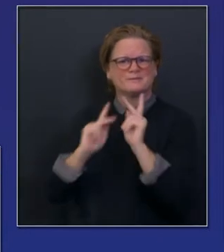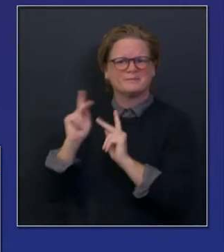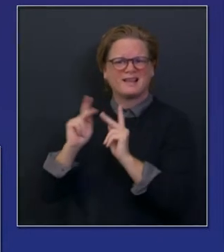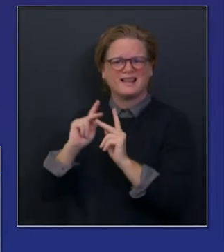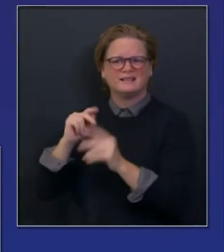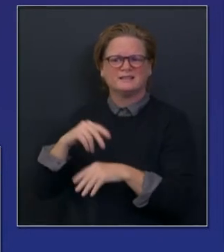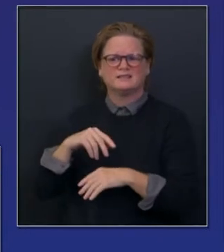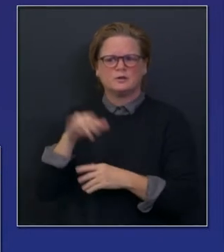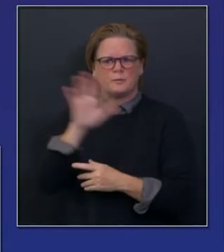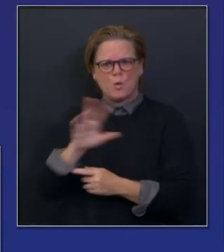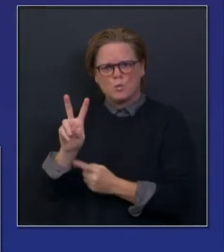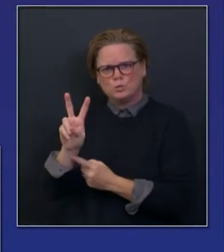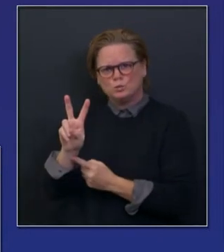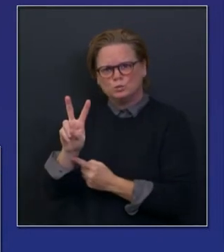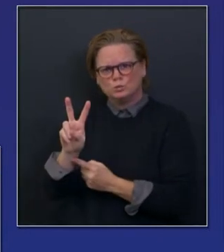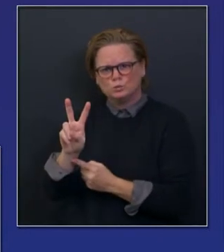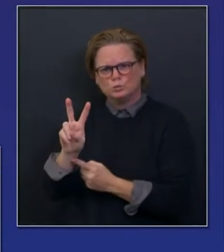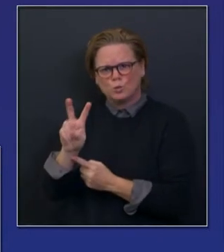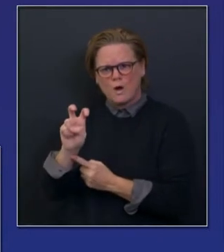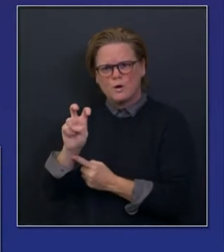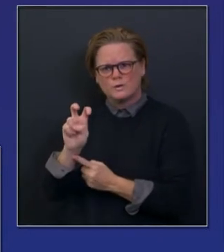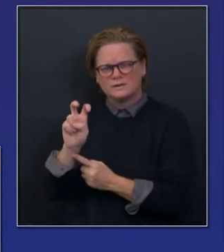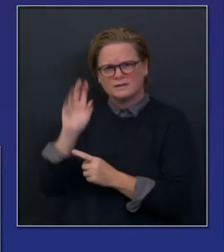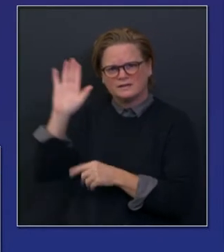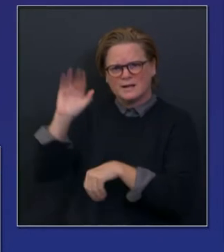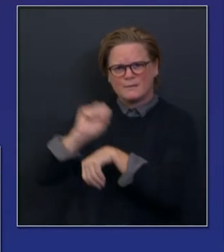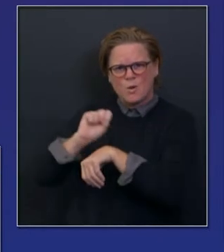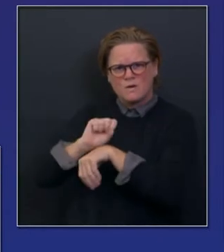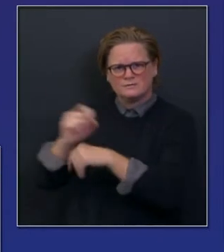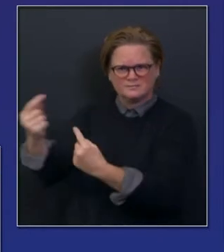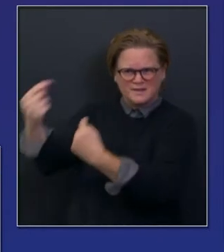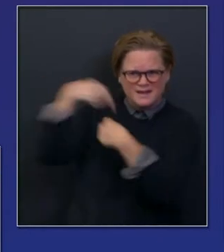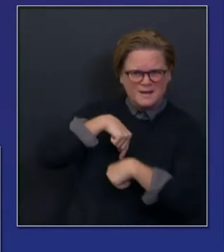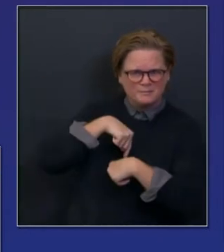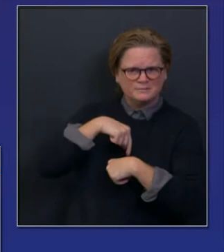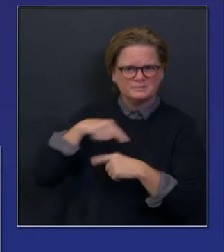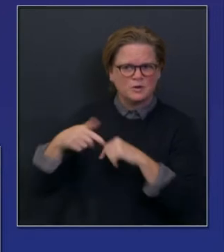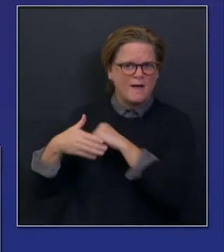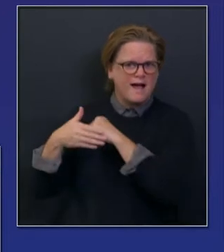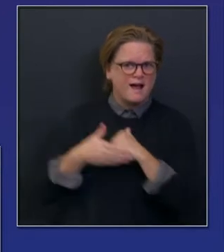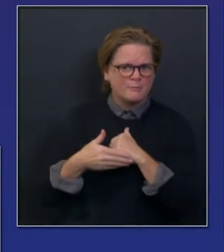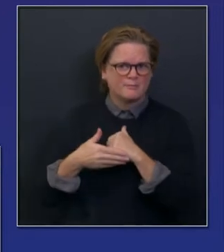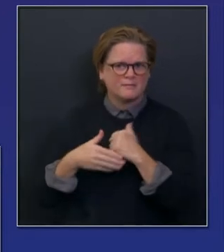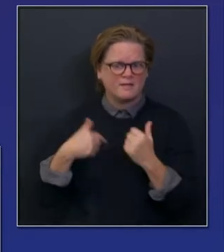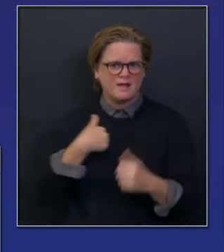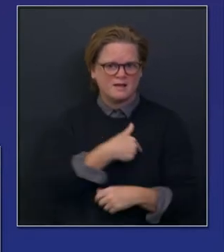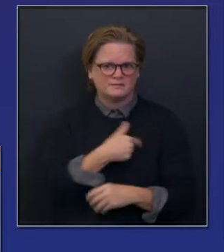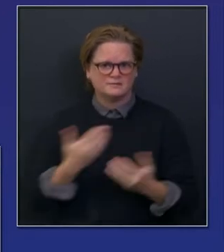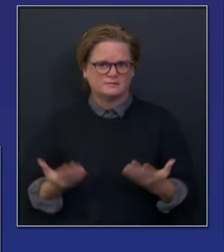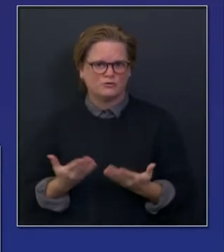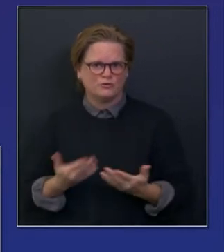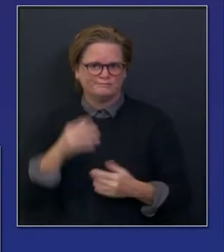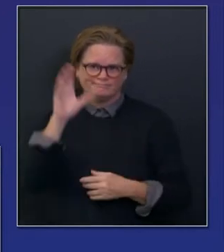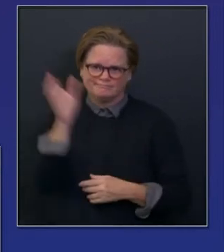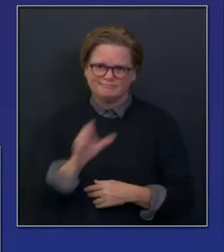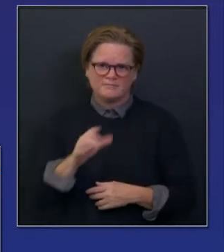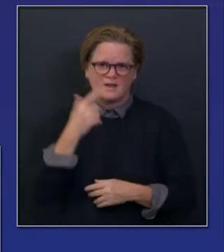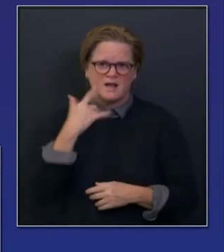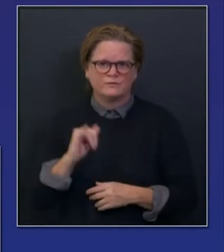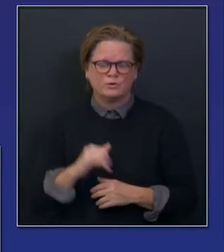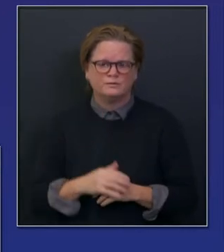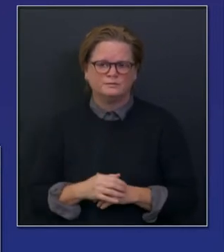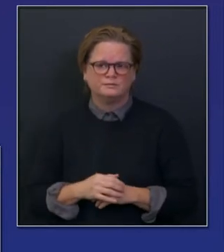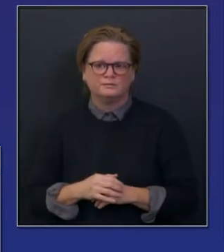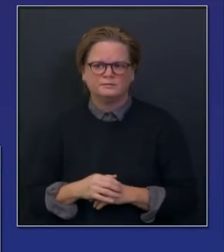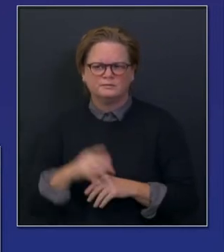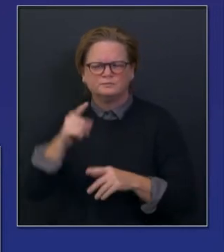apoyo a las peticiones de DIMA y FEMA en sus peticiones pendientes de personal.